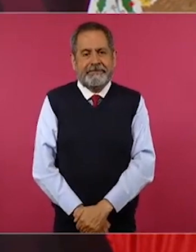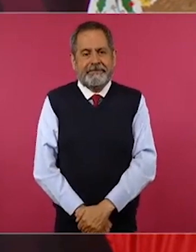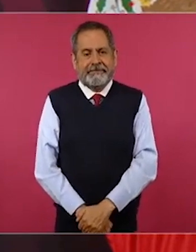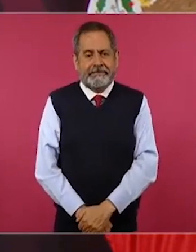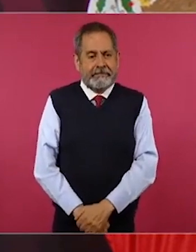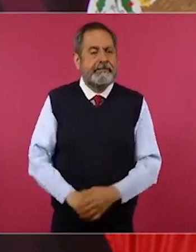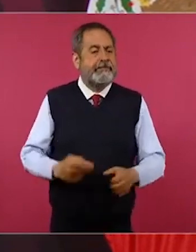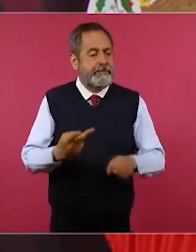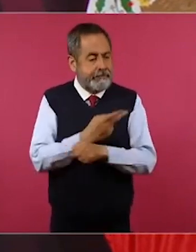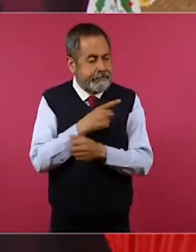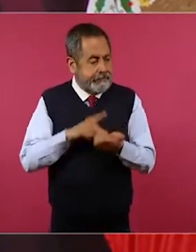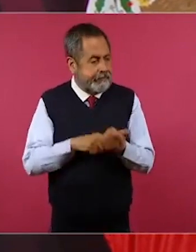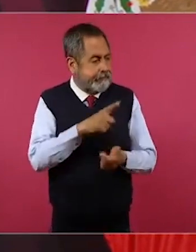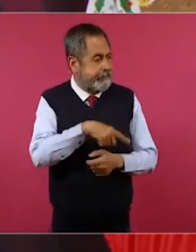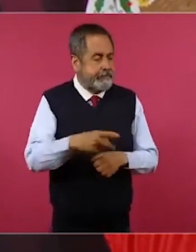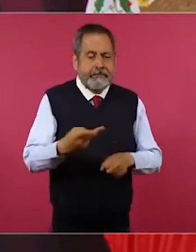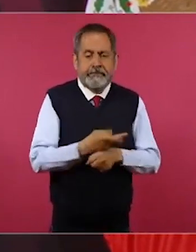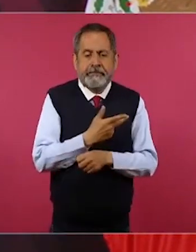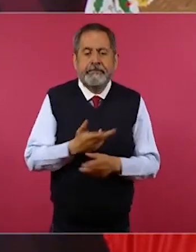¿Qué está pasando?